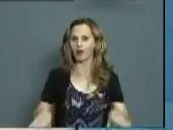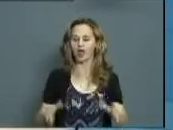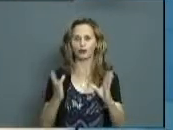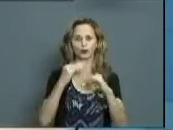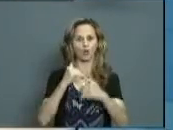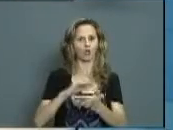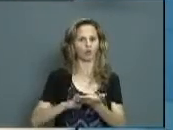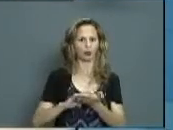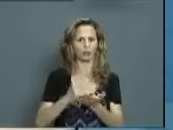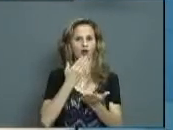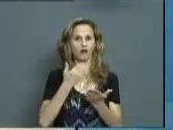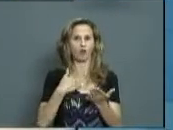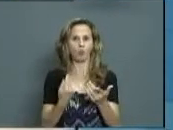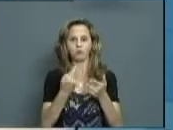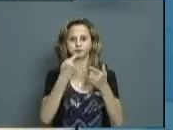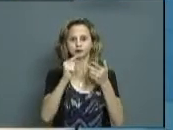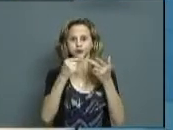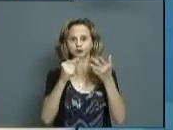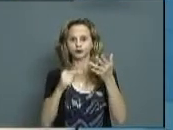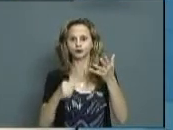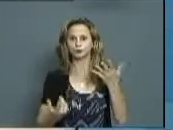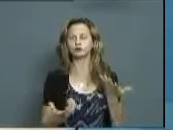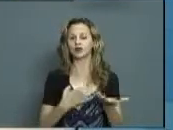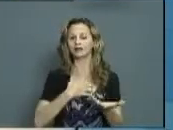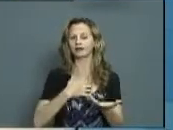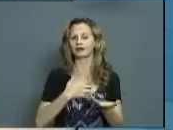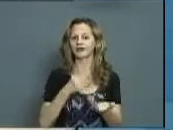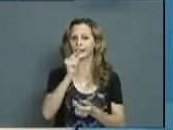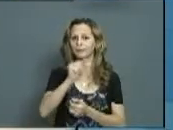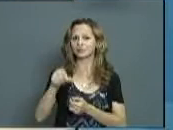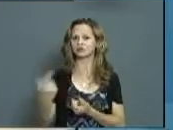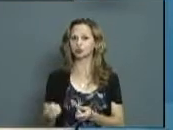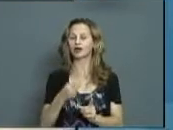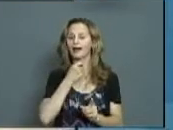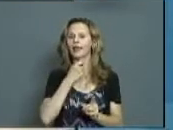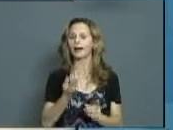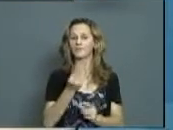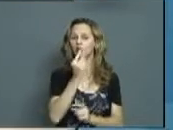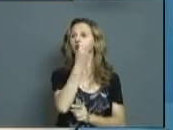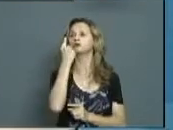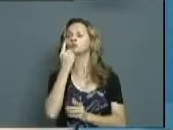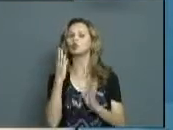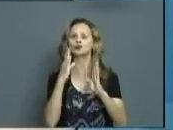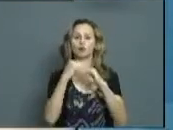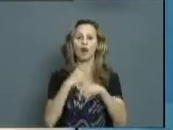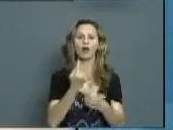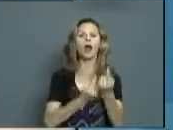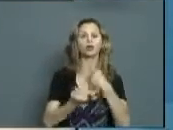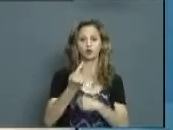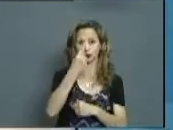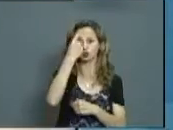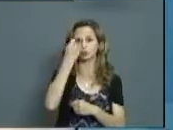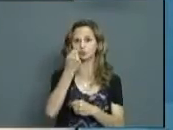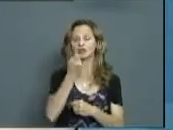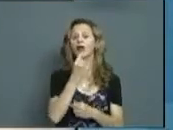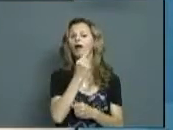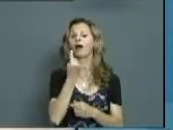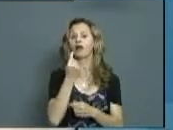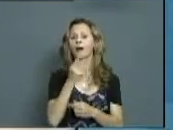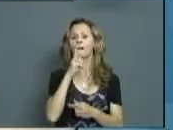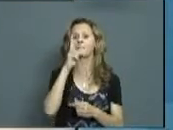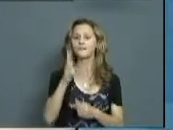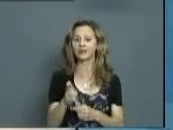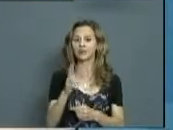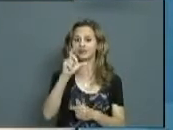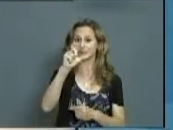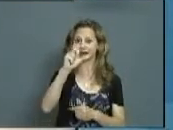los detalles que hay que tener para vacunar a las personas que no tienen su PCR positivo. Muchos tuvieron el test positivo, pero el PCR es el que diagnostica